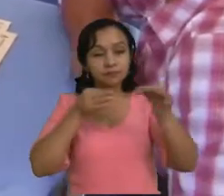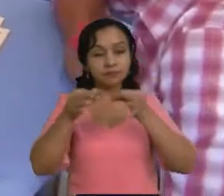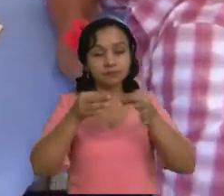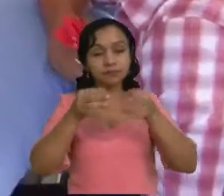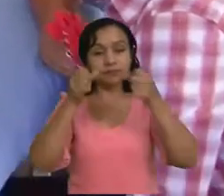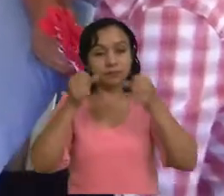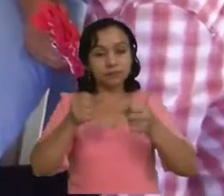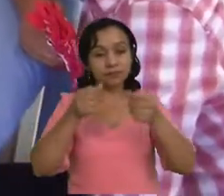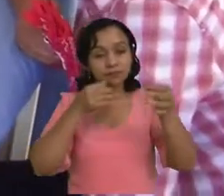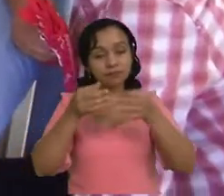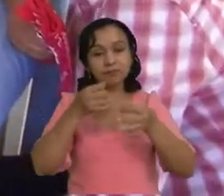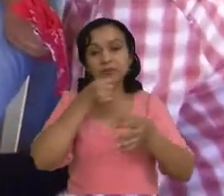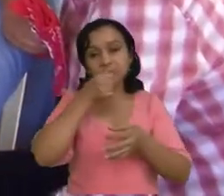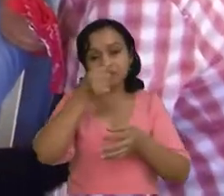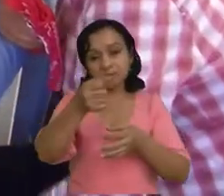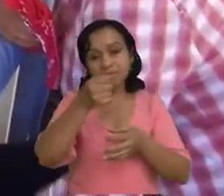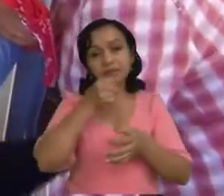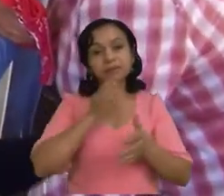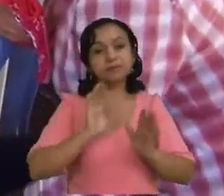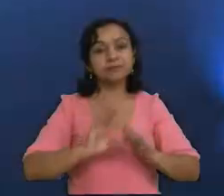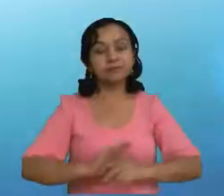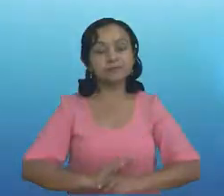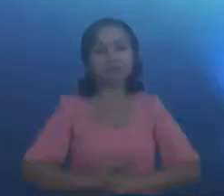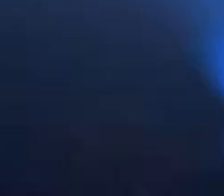parlamentario, les informó Miguel Carranza Mena.